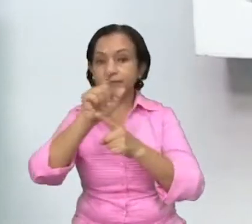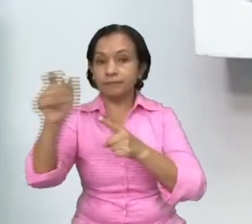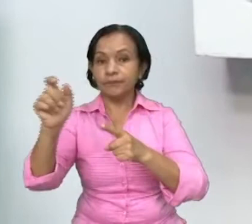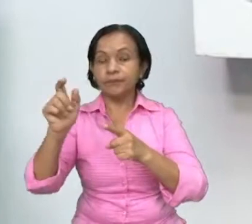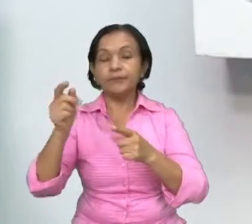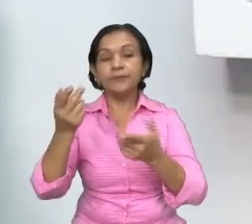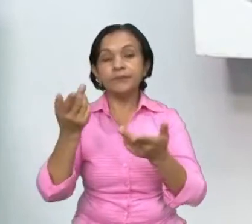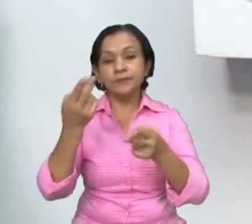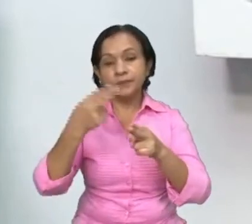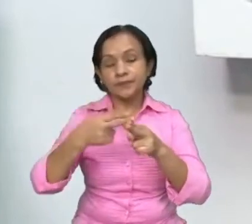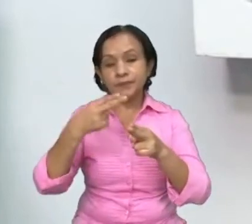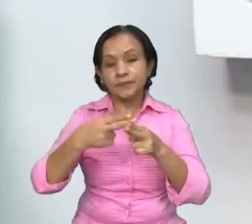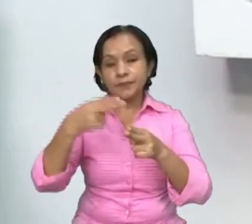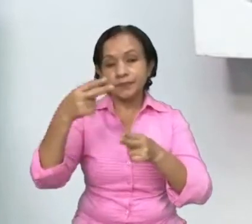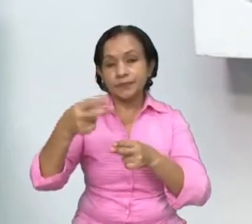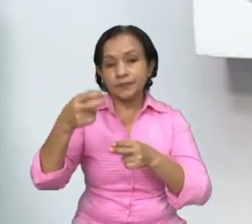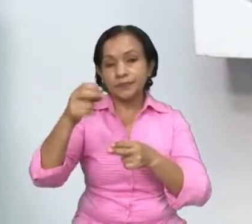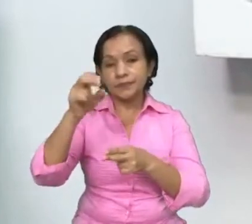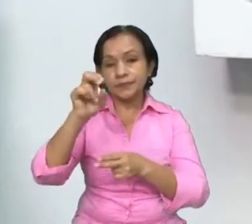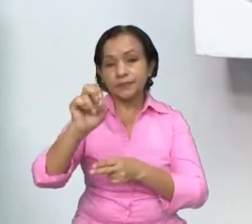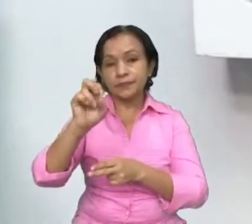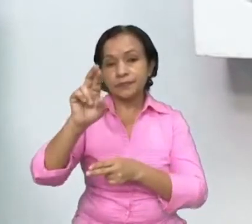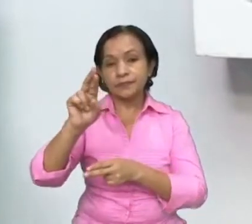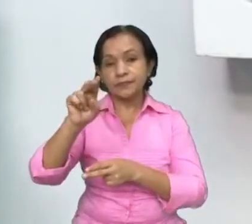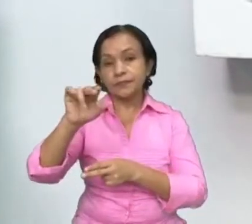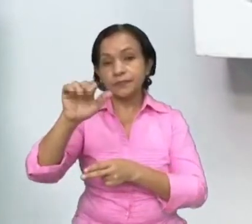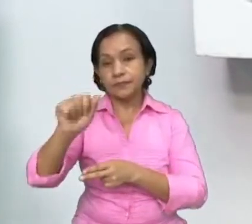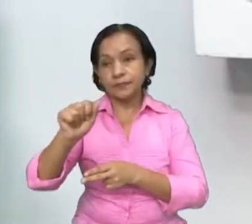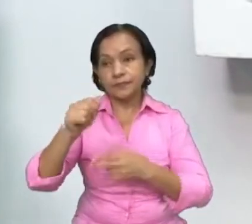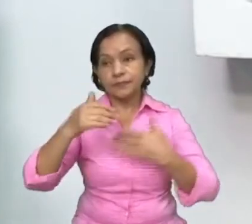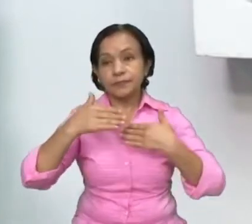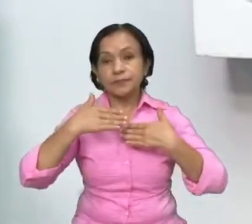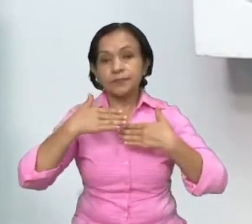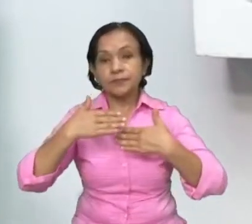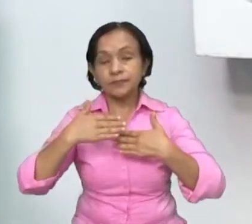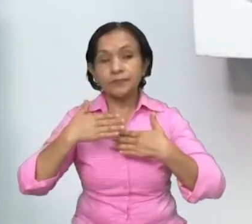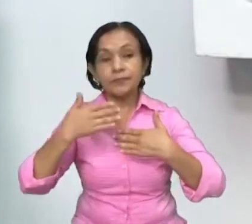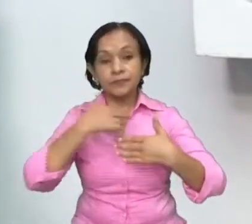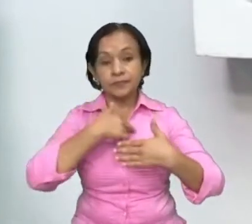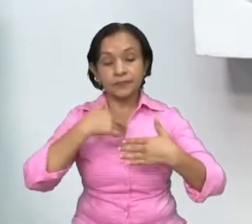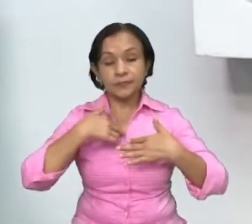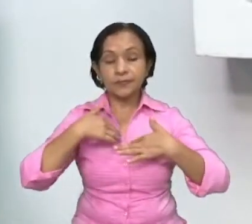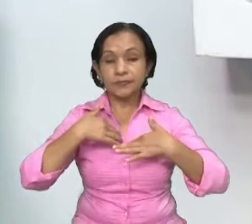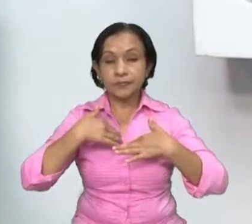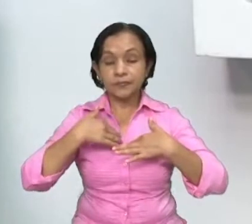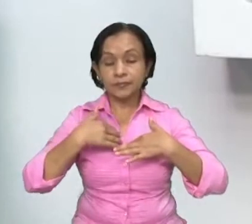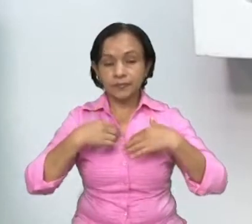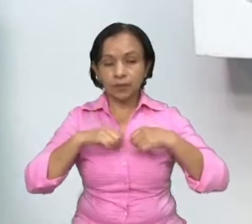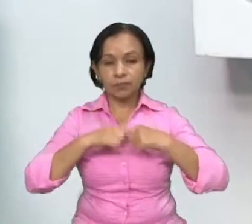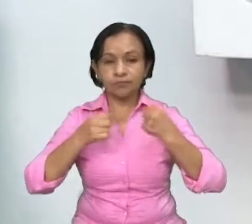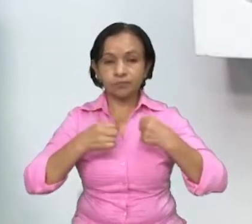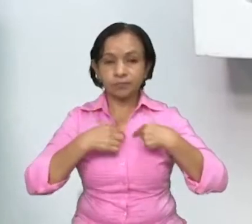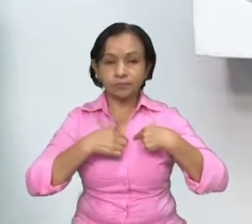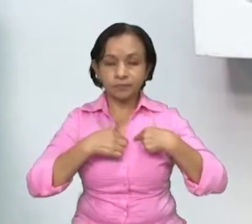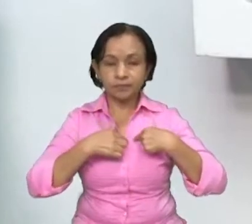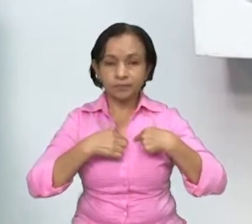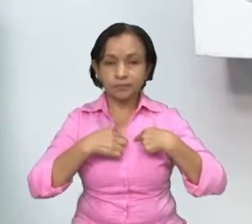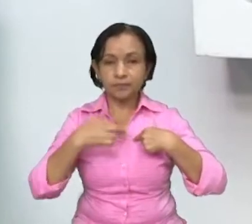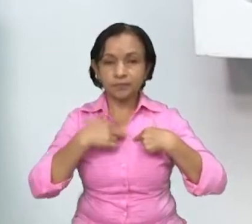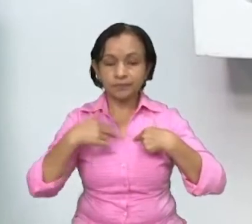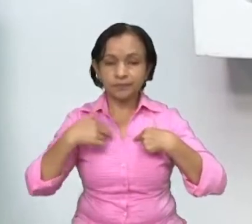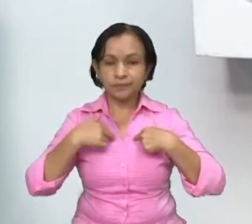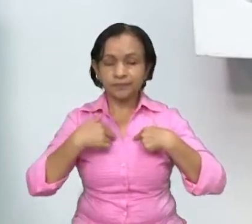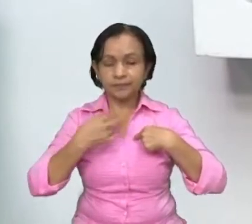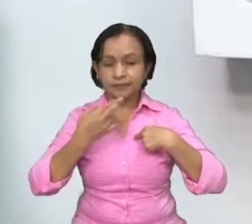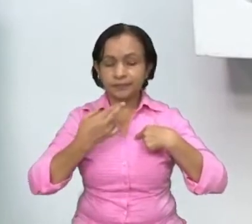una anomalía que se llama hernia diafragmática, en la que el diafragma, que es un músculo que separa tórax y abdomen, se rompe, las asas